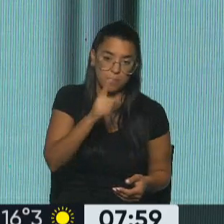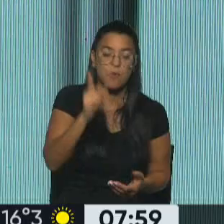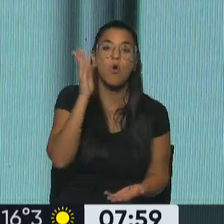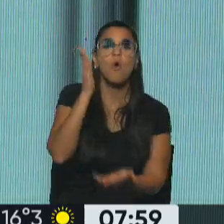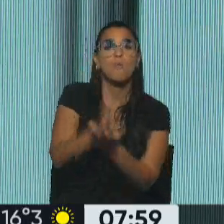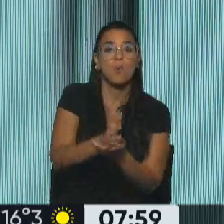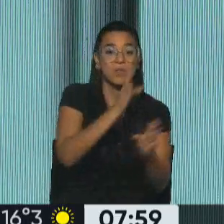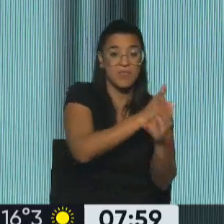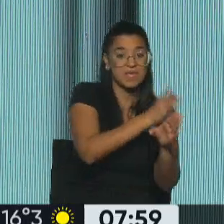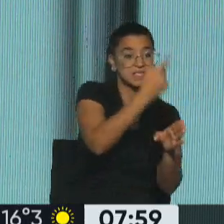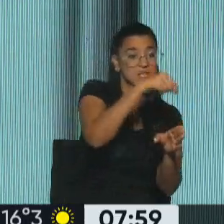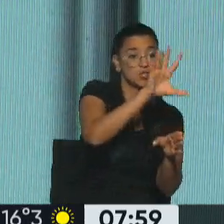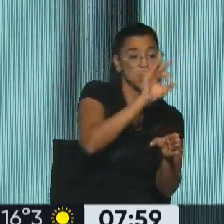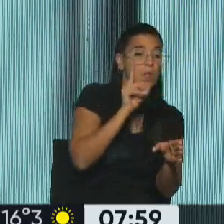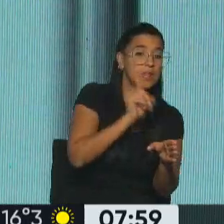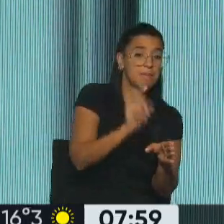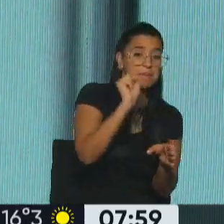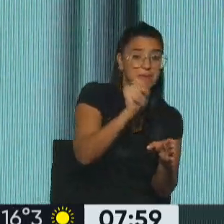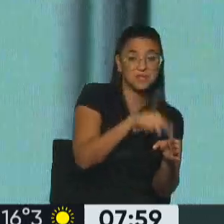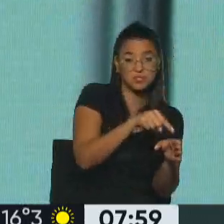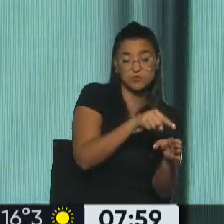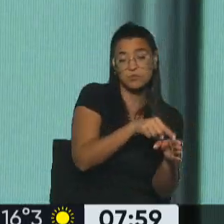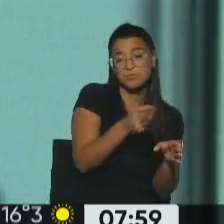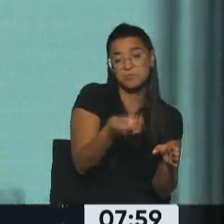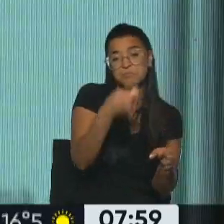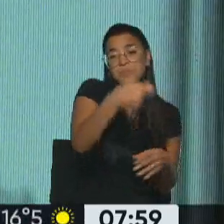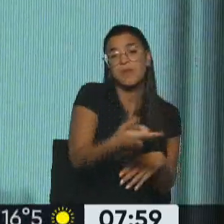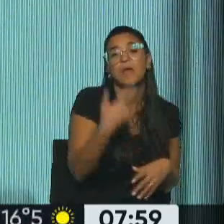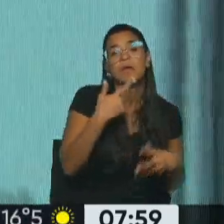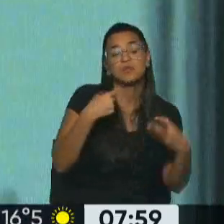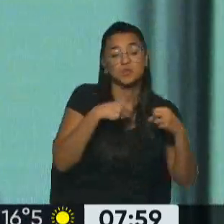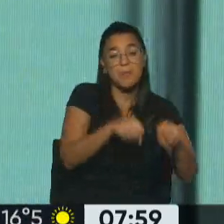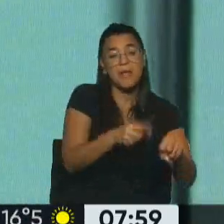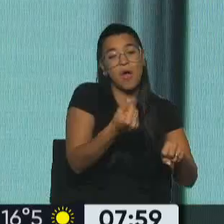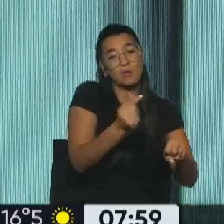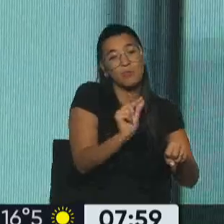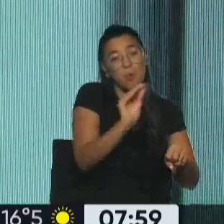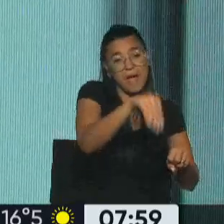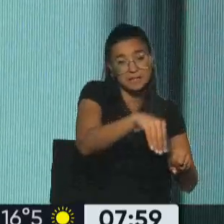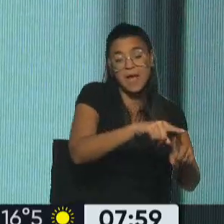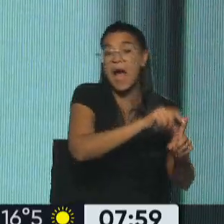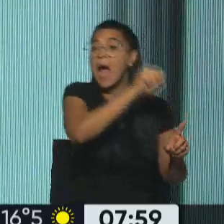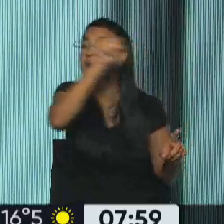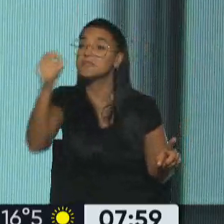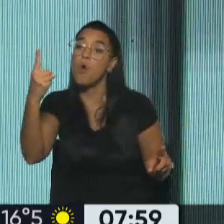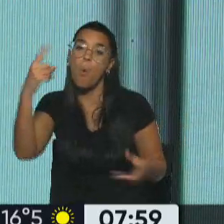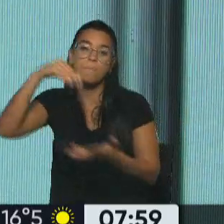multas van a ir de 150.000 pesos, eso sí es un poco más lo que gastás en el supermercado, hasta 1.000.000 de pesos